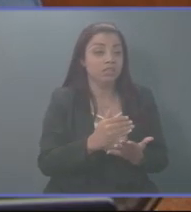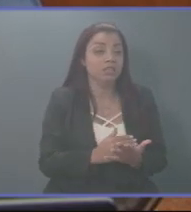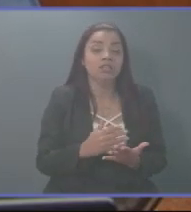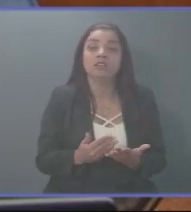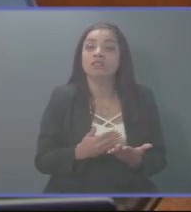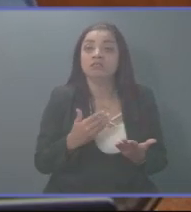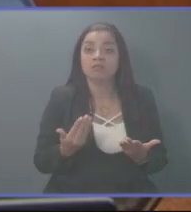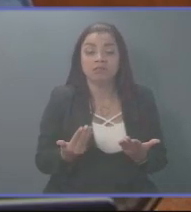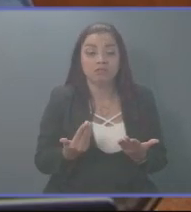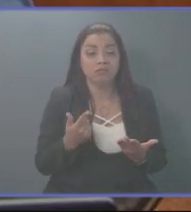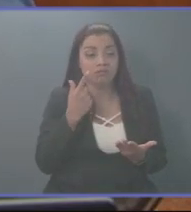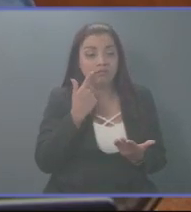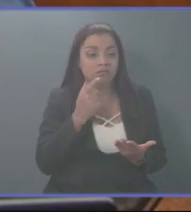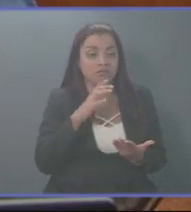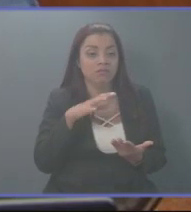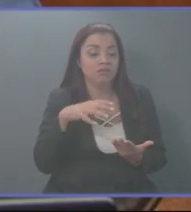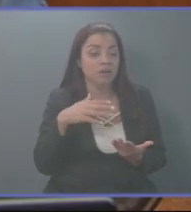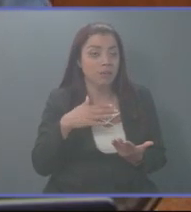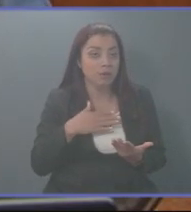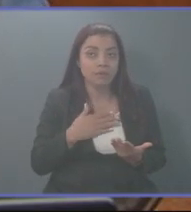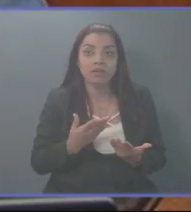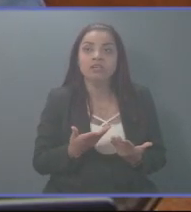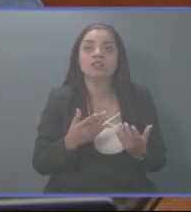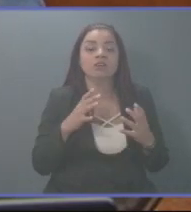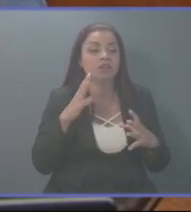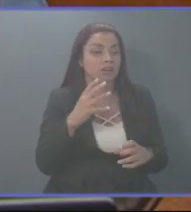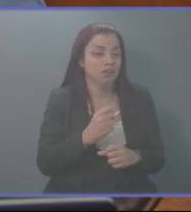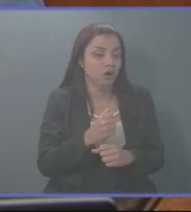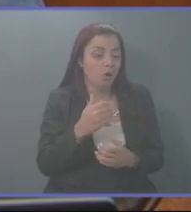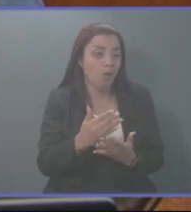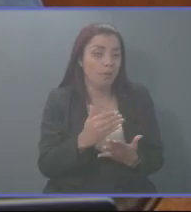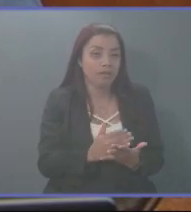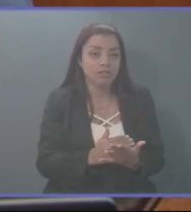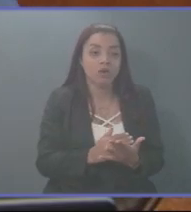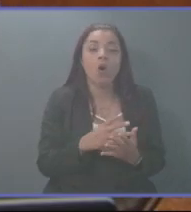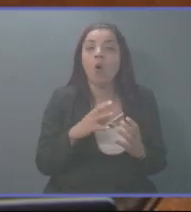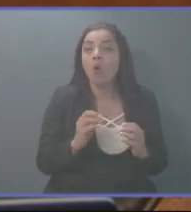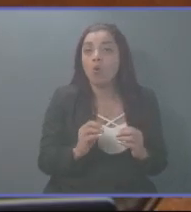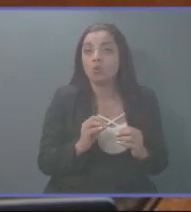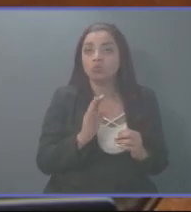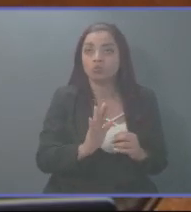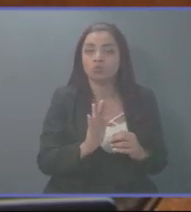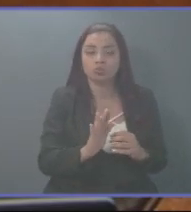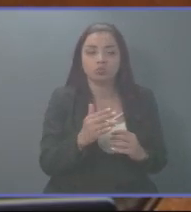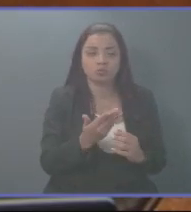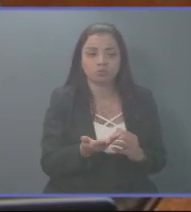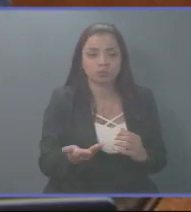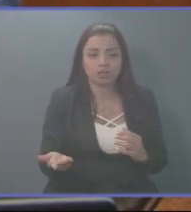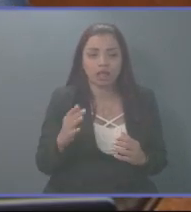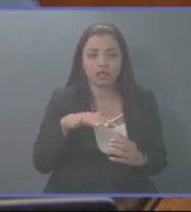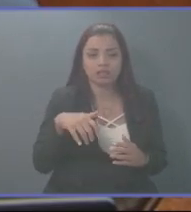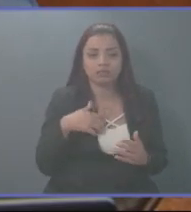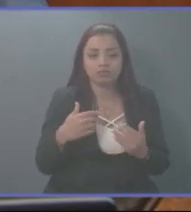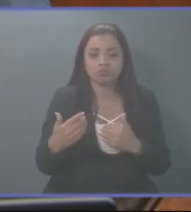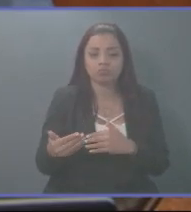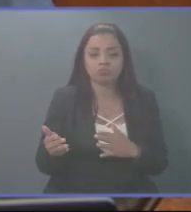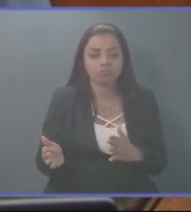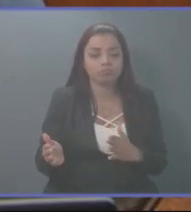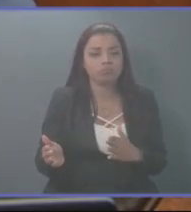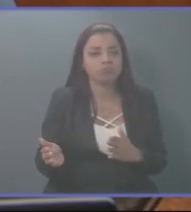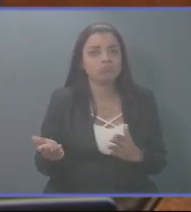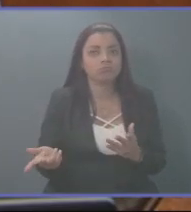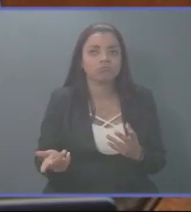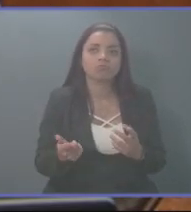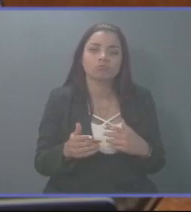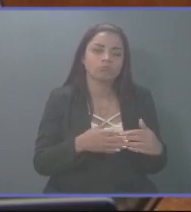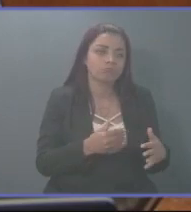arbitraria, apropiación indebida, ocupación o destrucción de sus propiedades y o posesiones,